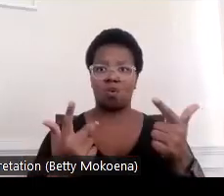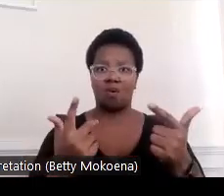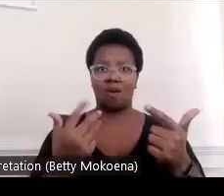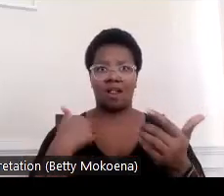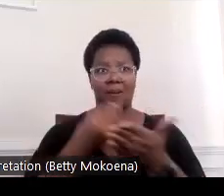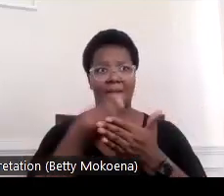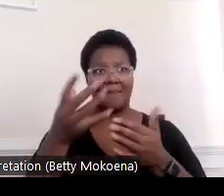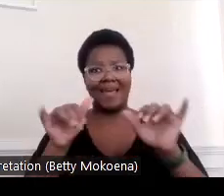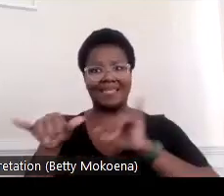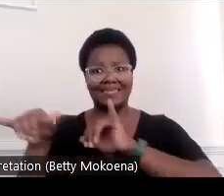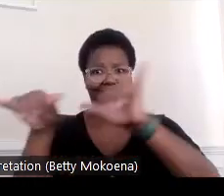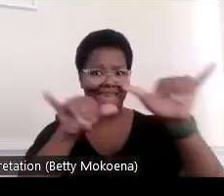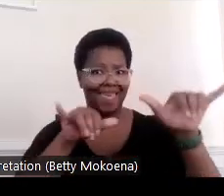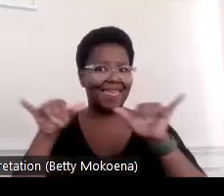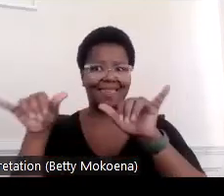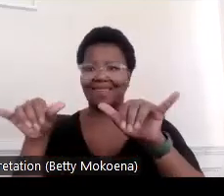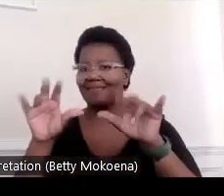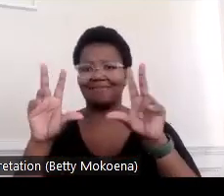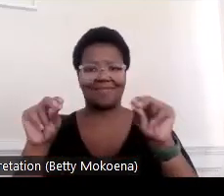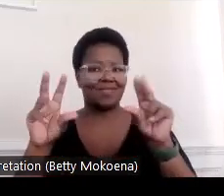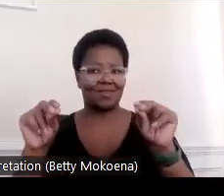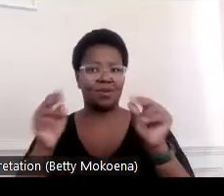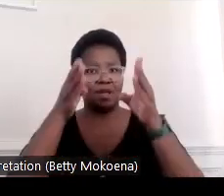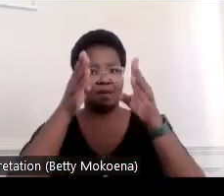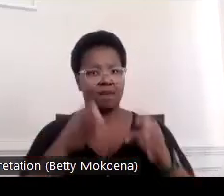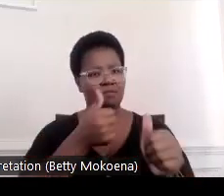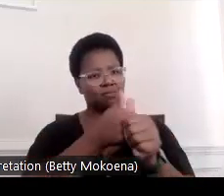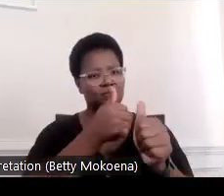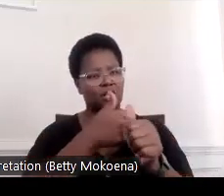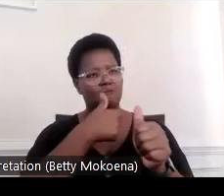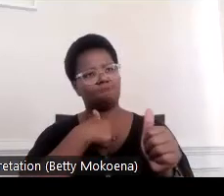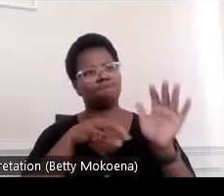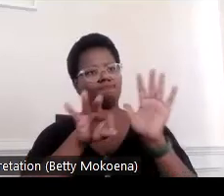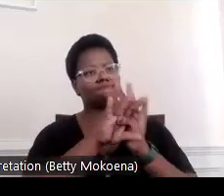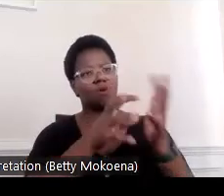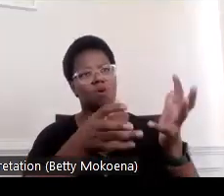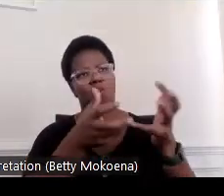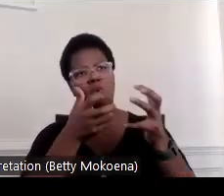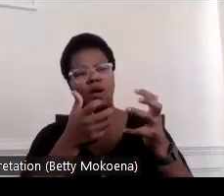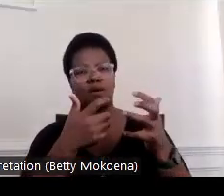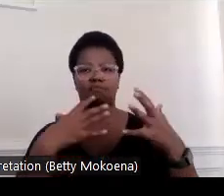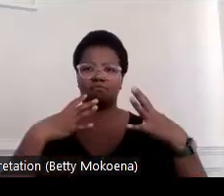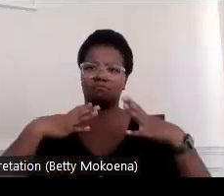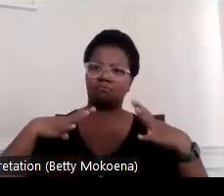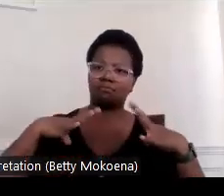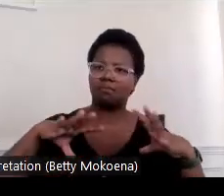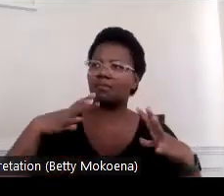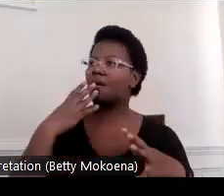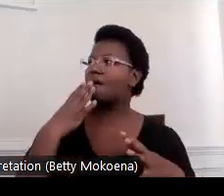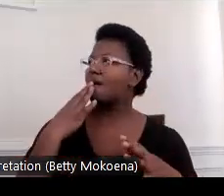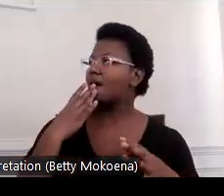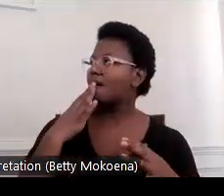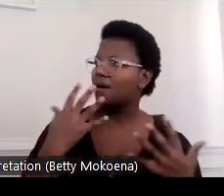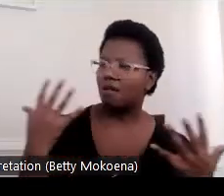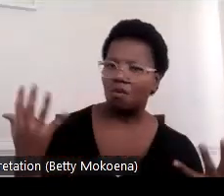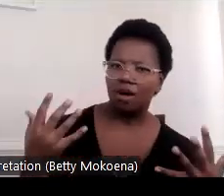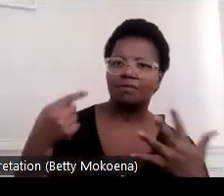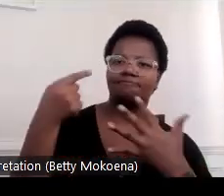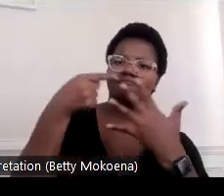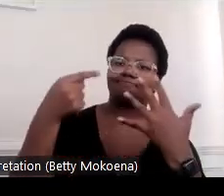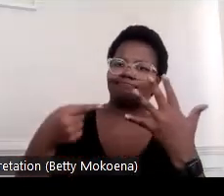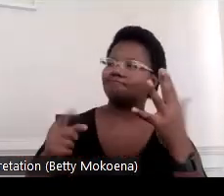Así que en vez de ir a comprar siempre siempre lo mismo el individuo pudiera deberá poder elegir ir